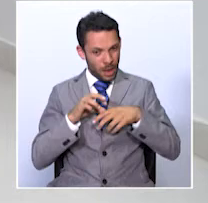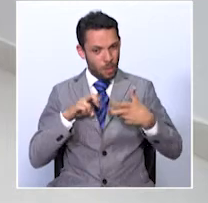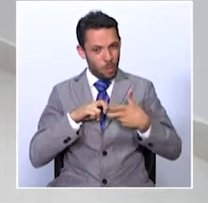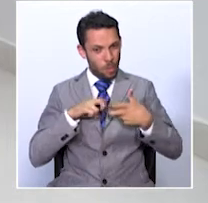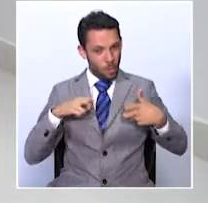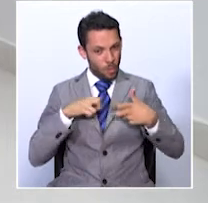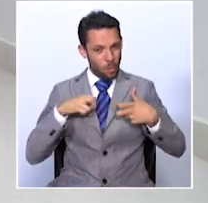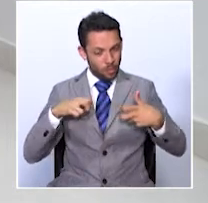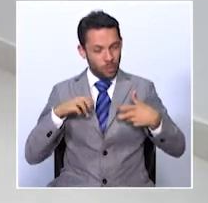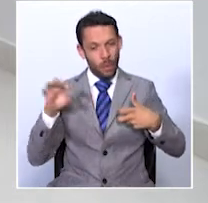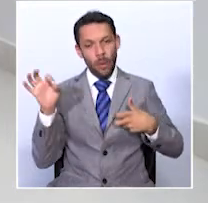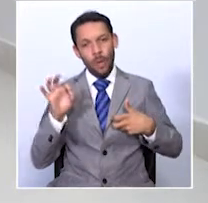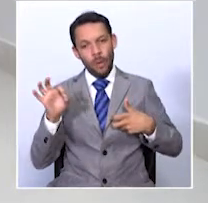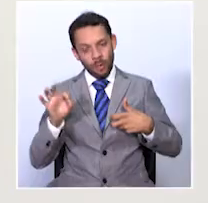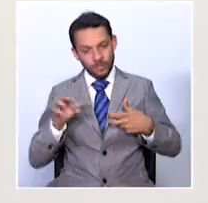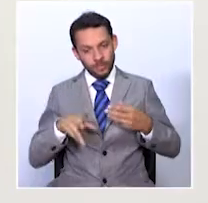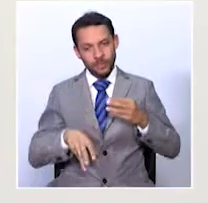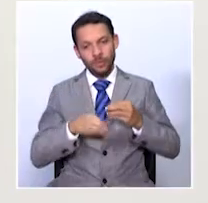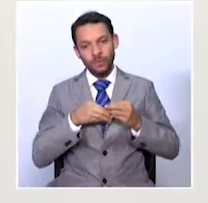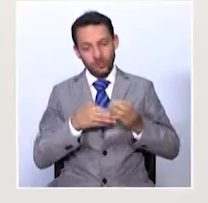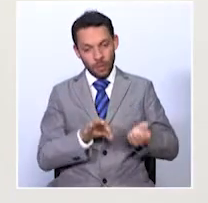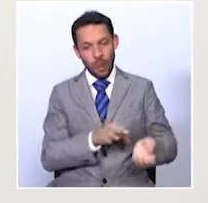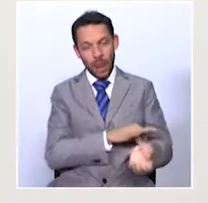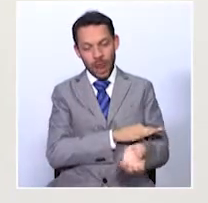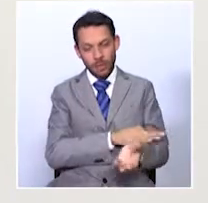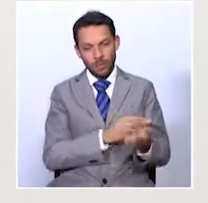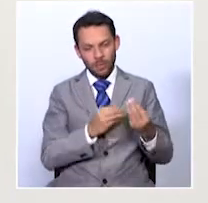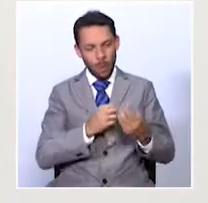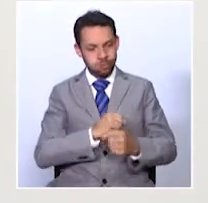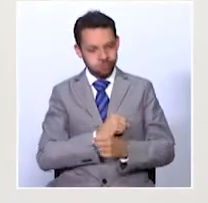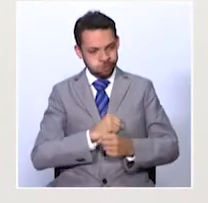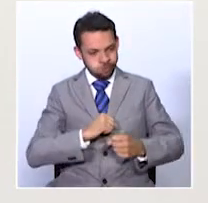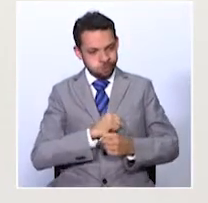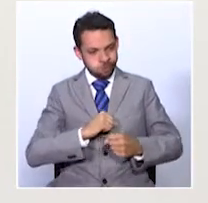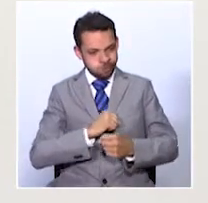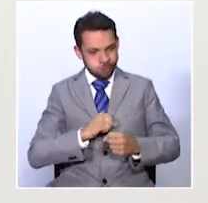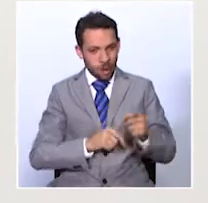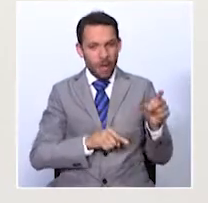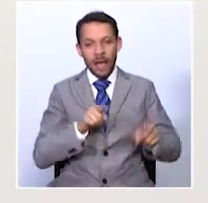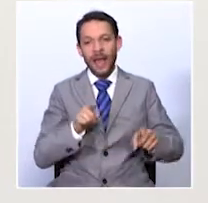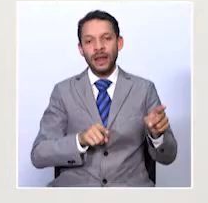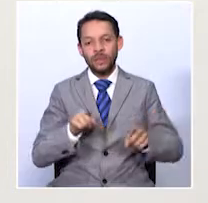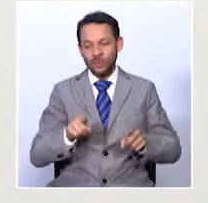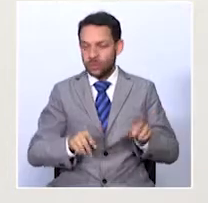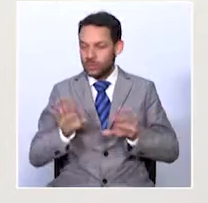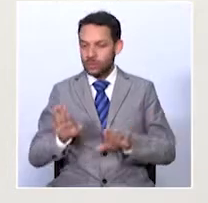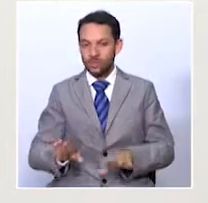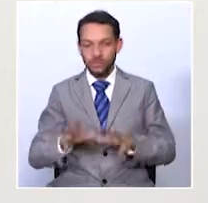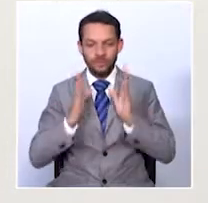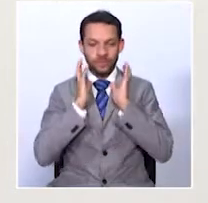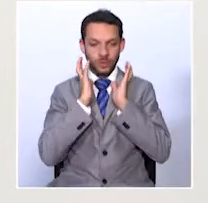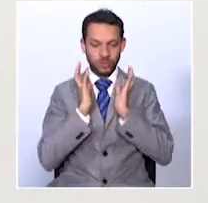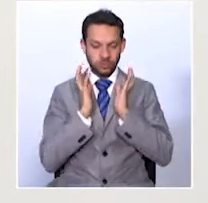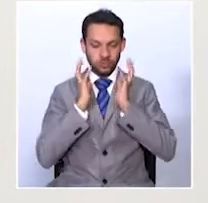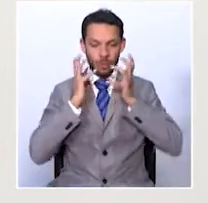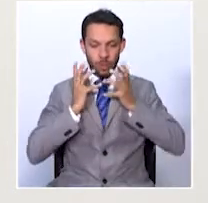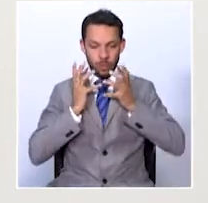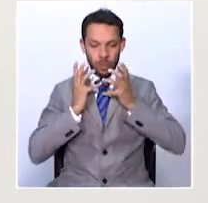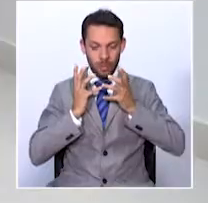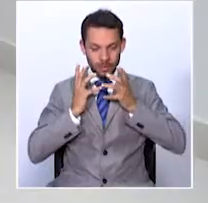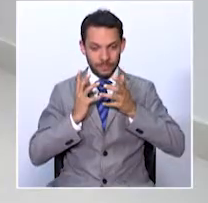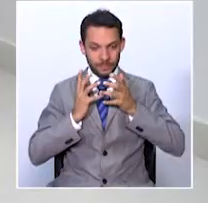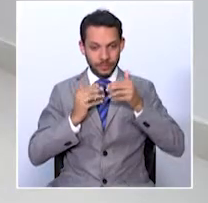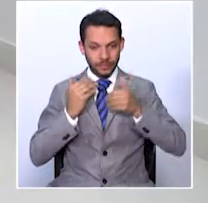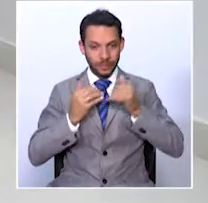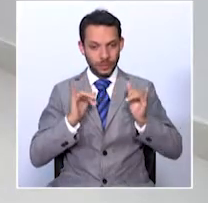ahí, o si de pronto ha acumulado mucha grasa. Algunas personas acumulan grasa en el cuello y después cuando disminuyen